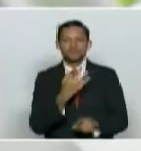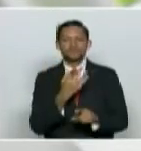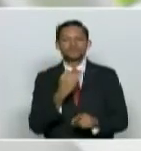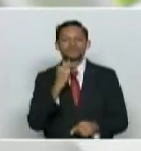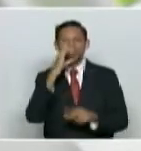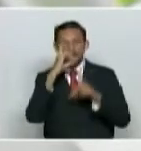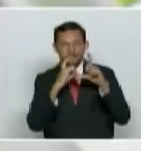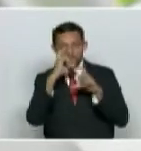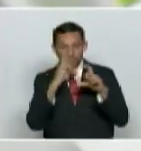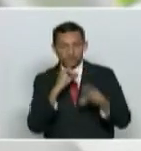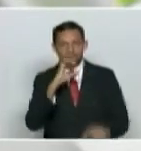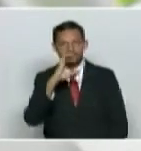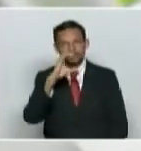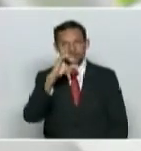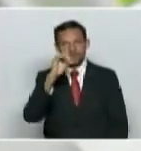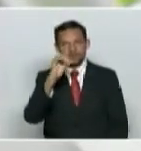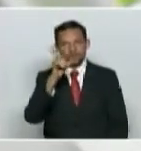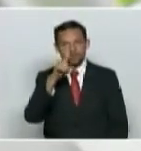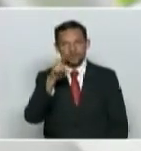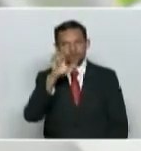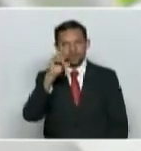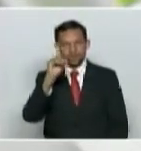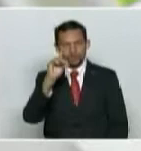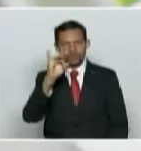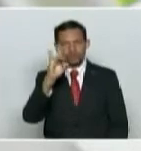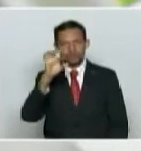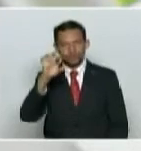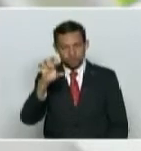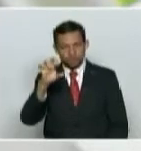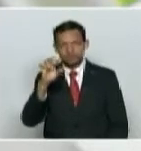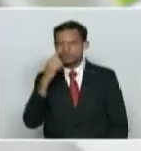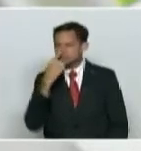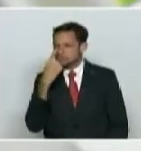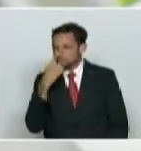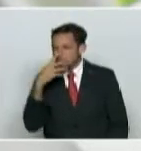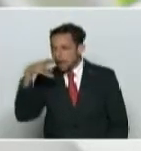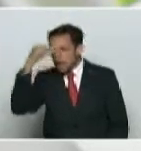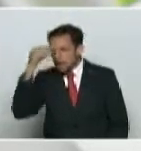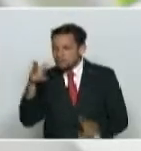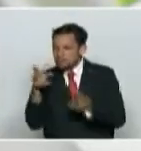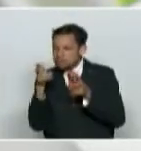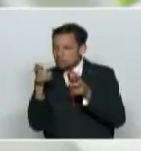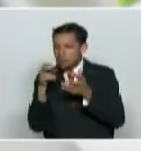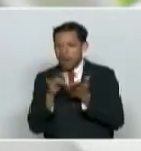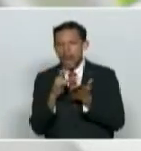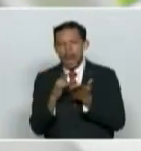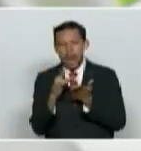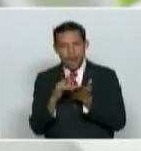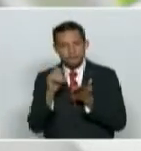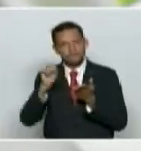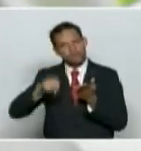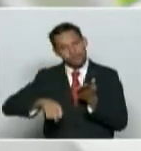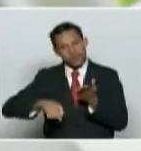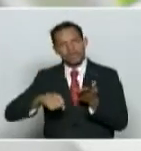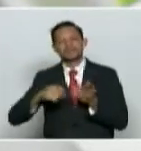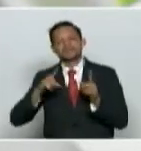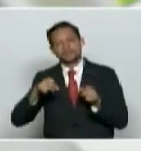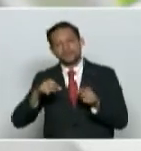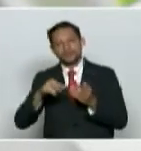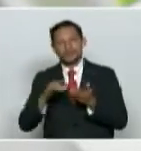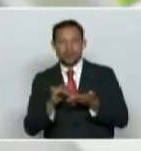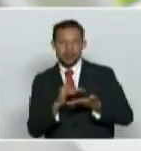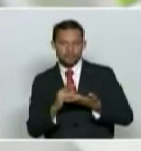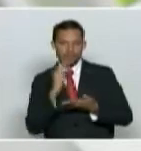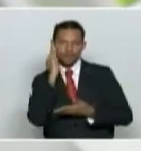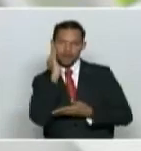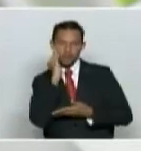Instagram @closeup, para que nos busquen y estén muy pendientes de qué se trata todo esto y puedan ver los mismos contenidos que encuentran en